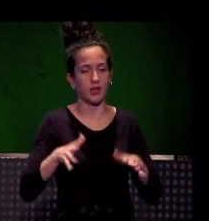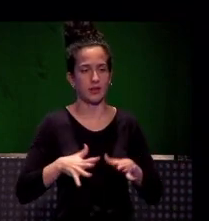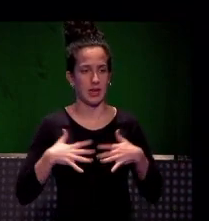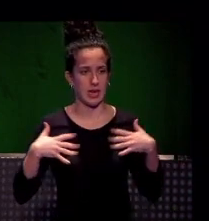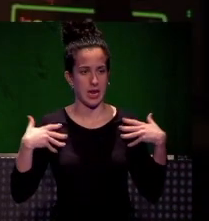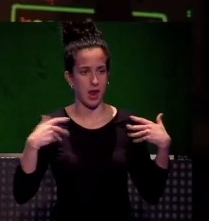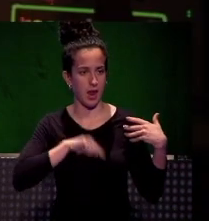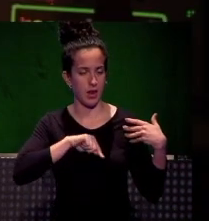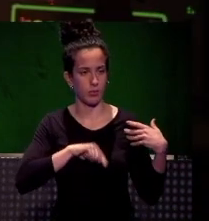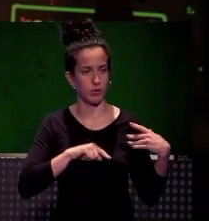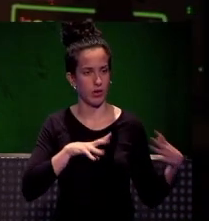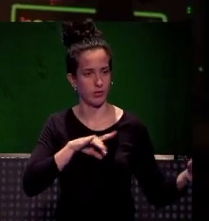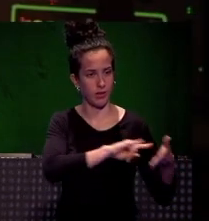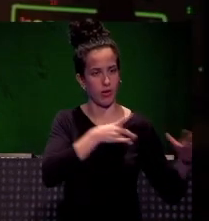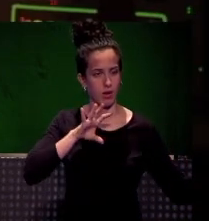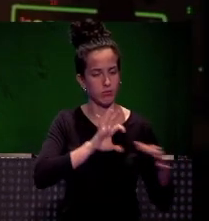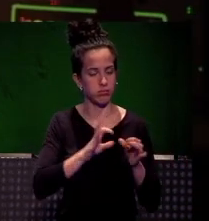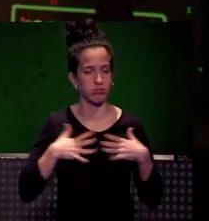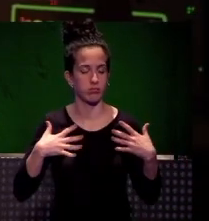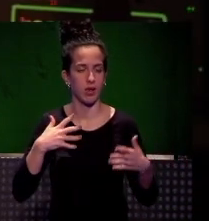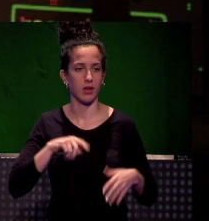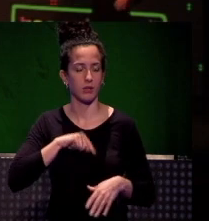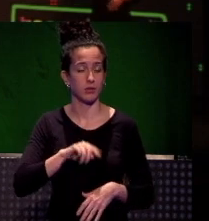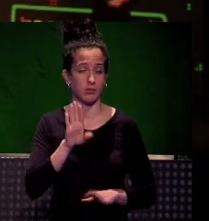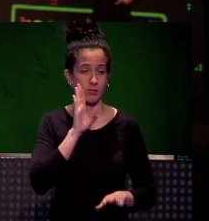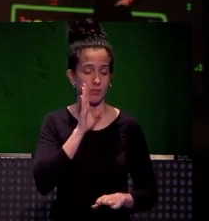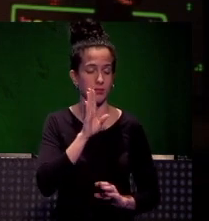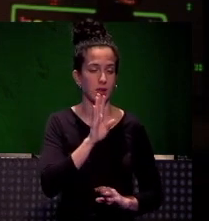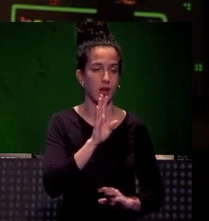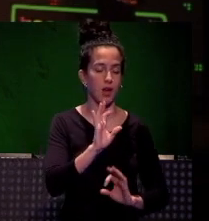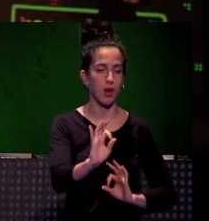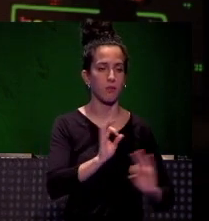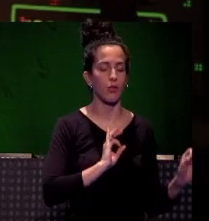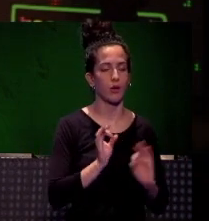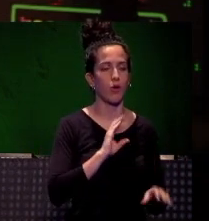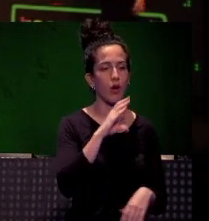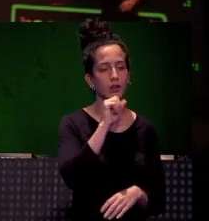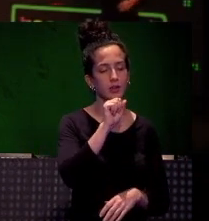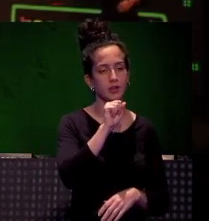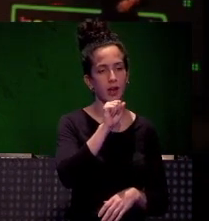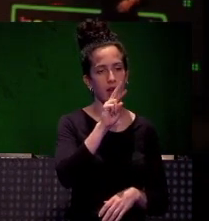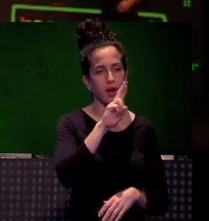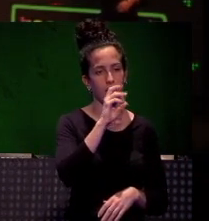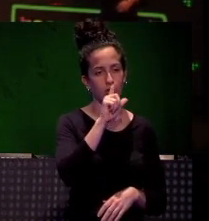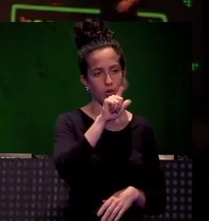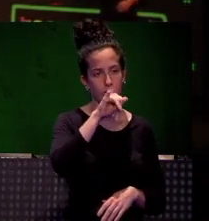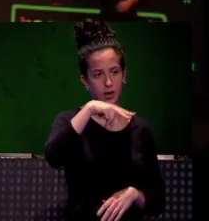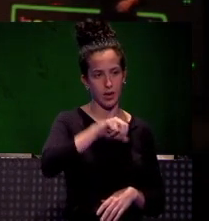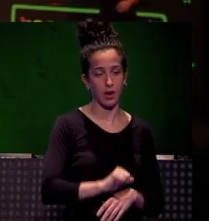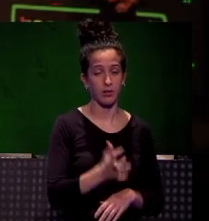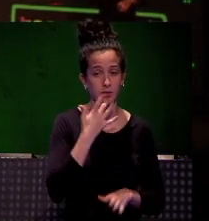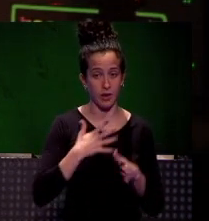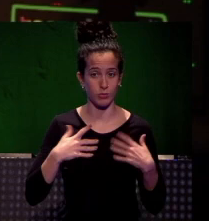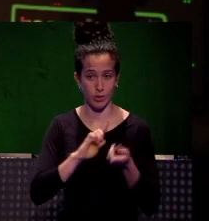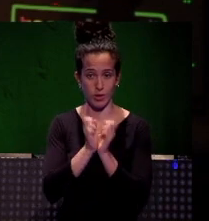la modelo karolina kurkova aquí no manda de las emociones y cambiará cambiará mi traje y de